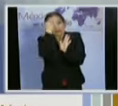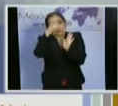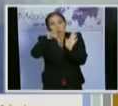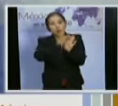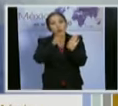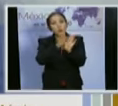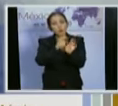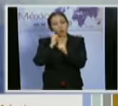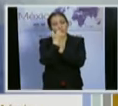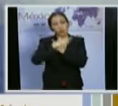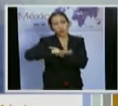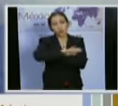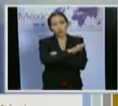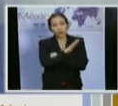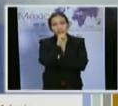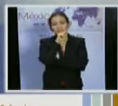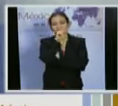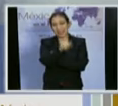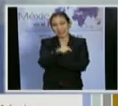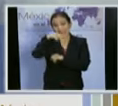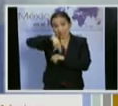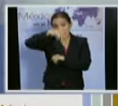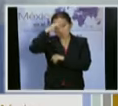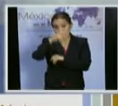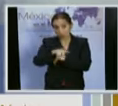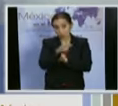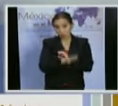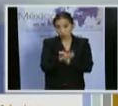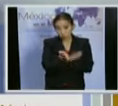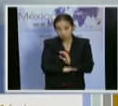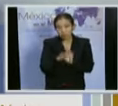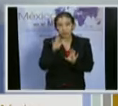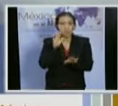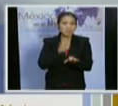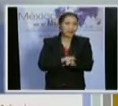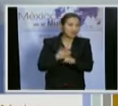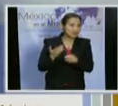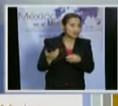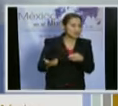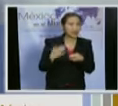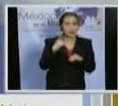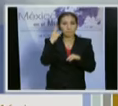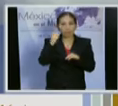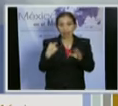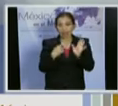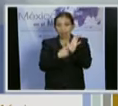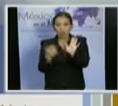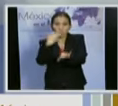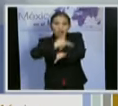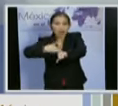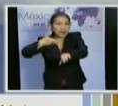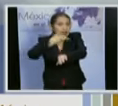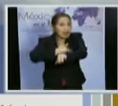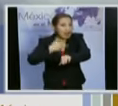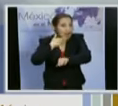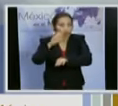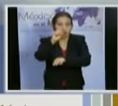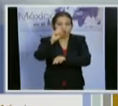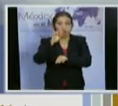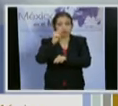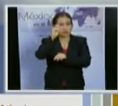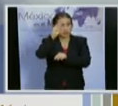cómo es la situación también en este país y, sobre todo, para proponer soluciones, porque Oxfam,